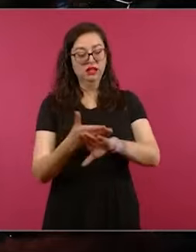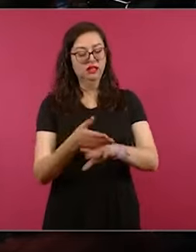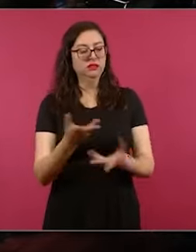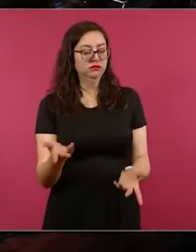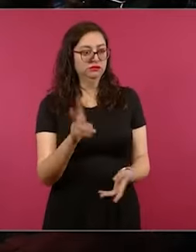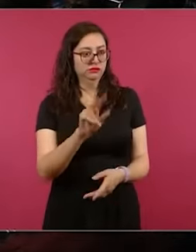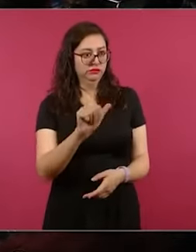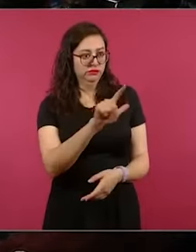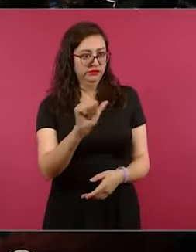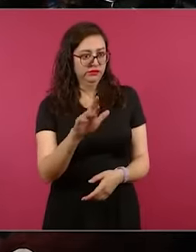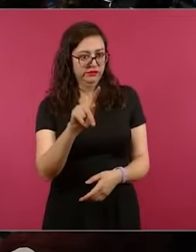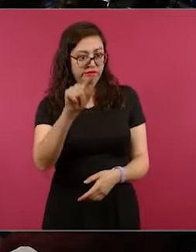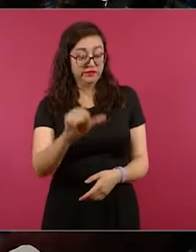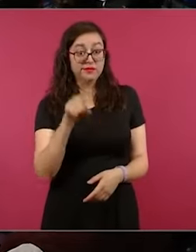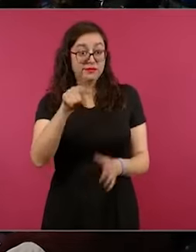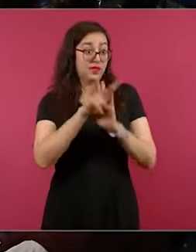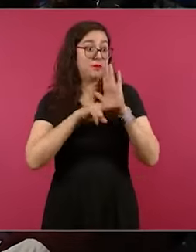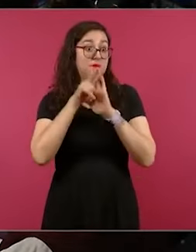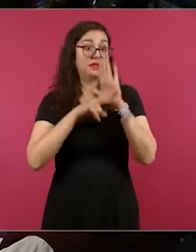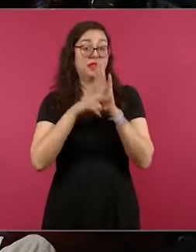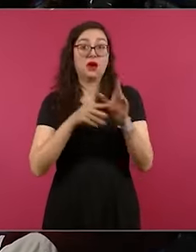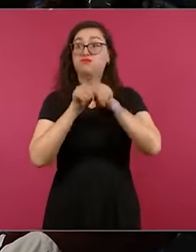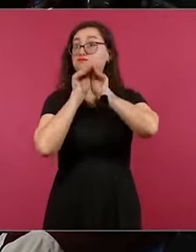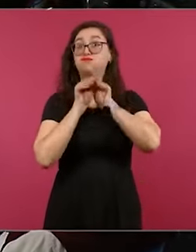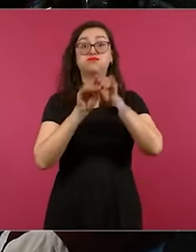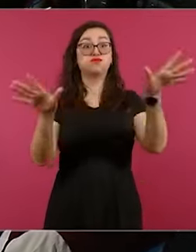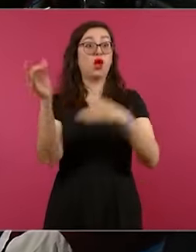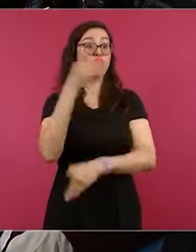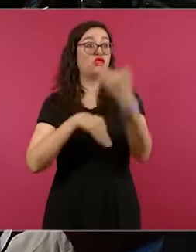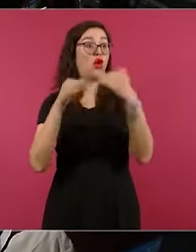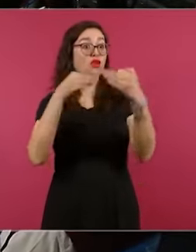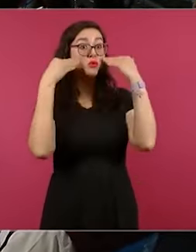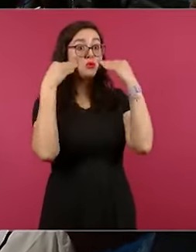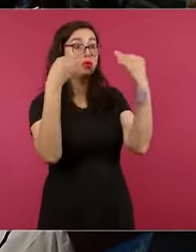aprehensión y fue expuesto a nivel nacional. Entonces, sí, pero ese es el